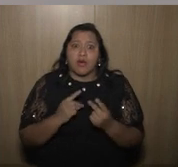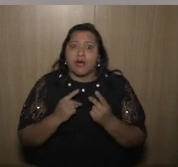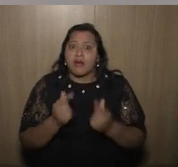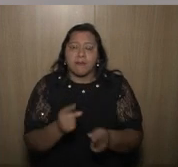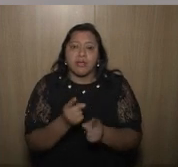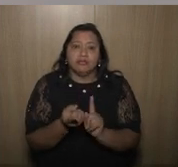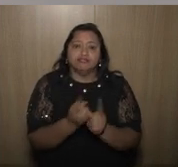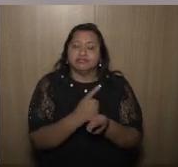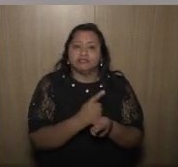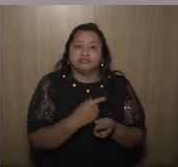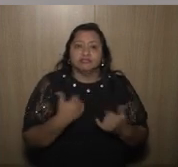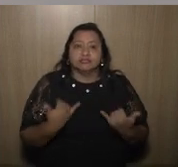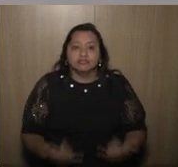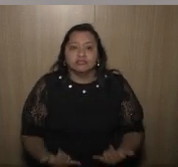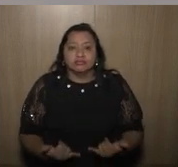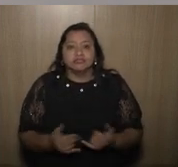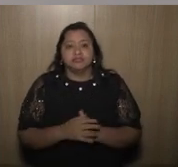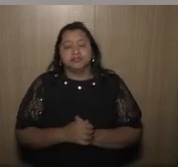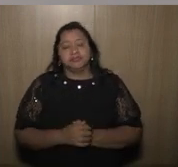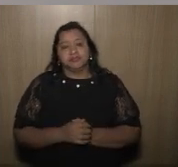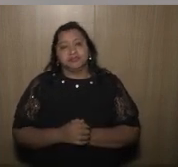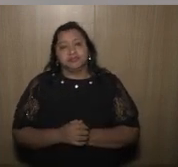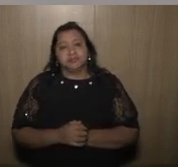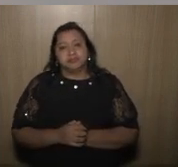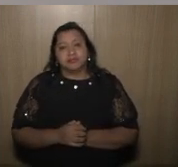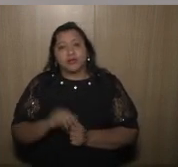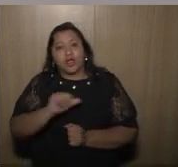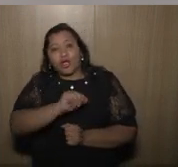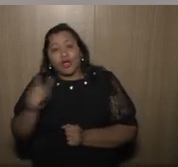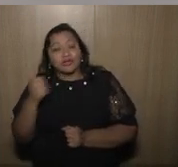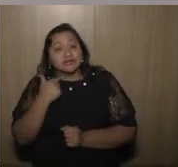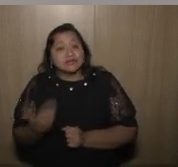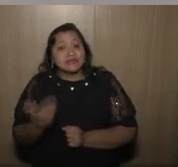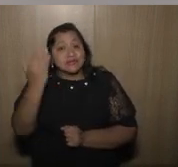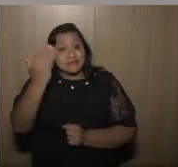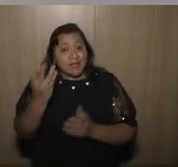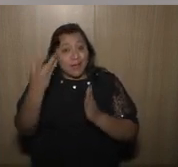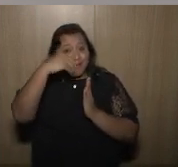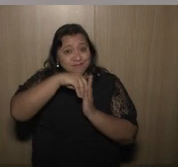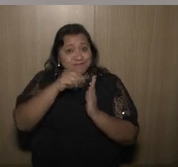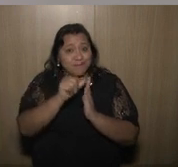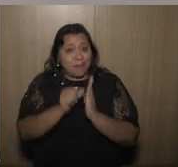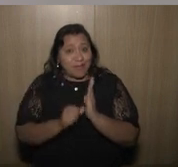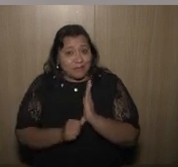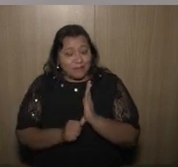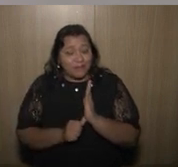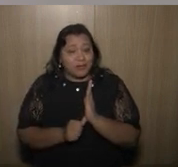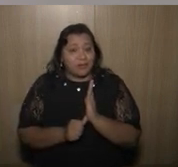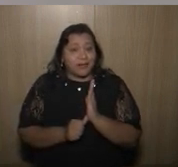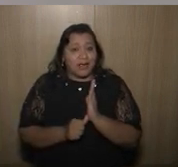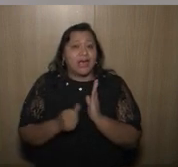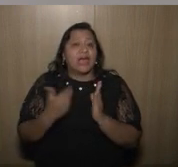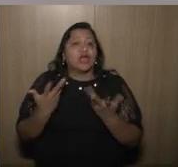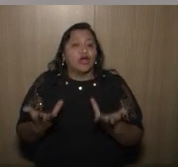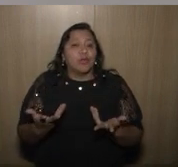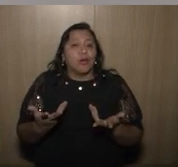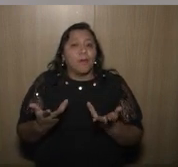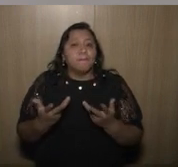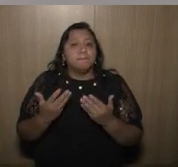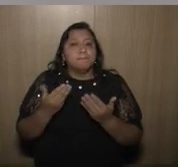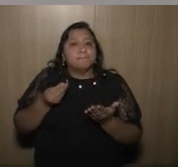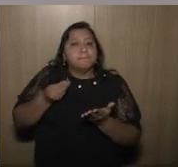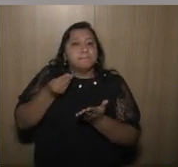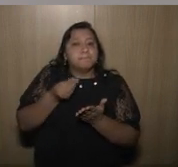de los usuarios del trámite con la entidad. Otro de los beneficios de la plataforma es que permite la opción de pago en línea gracias